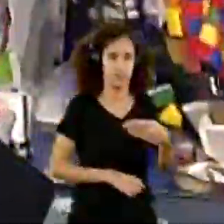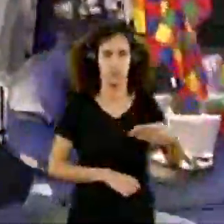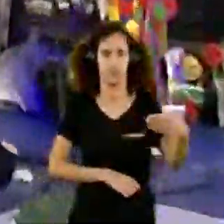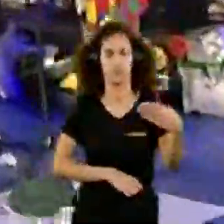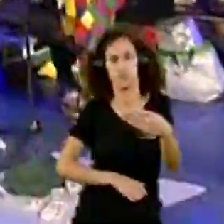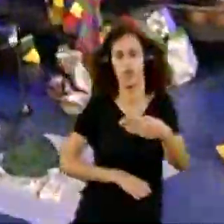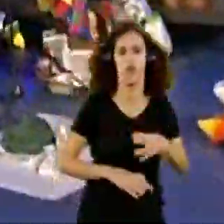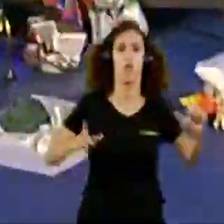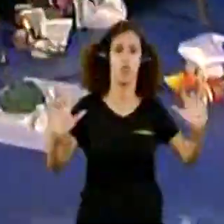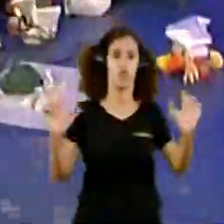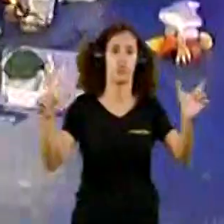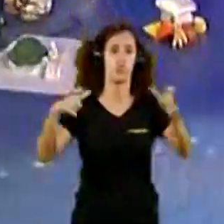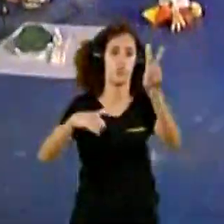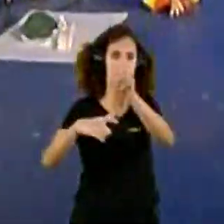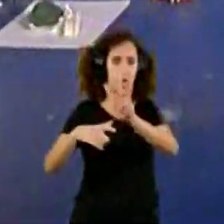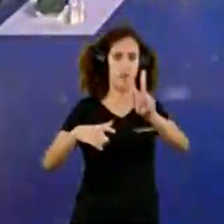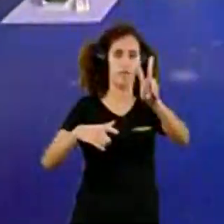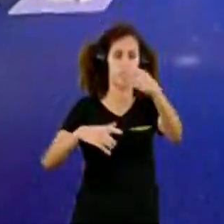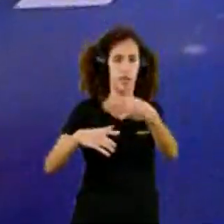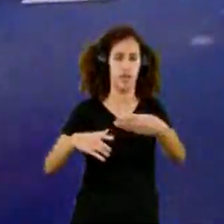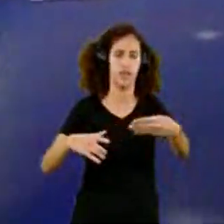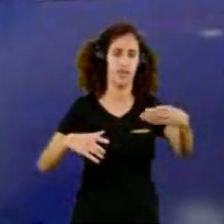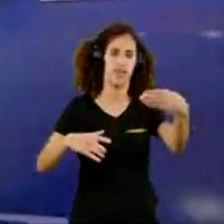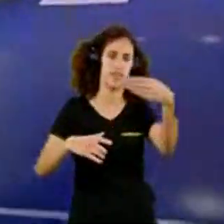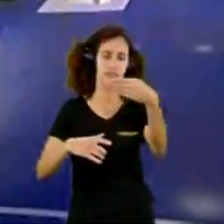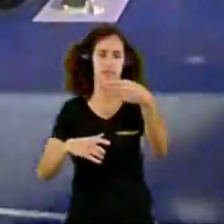vez. En segunda